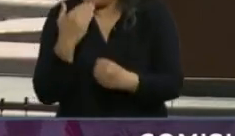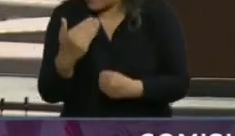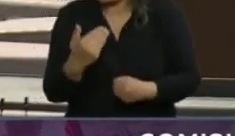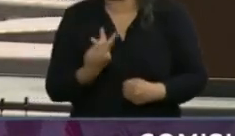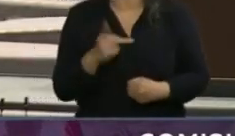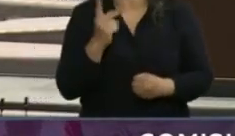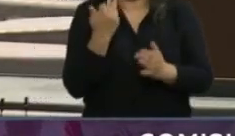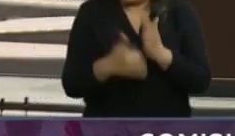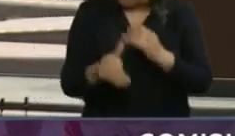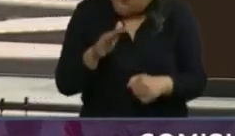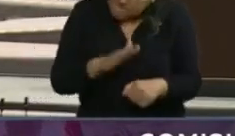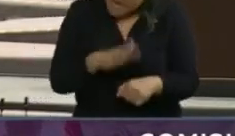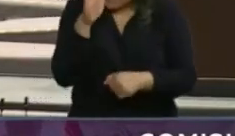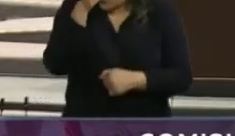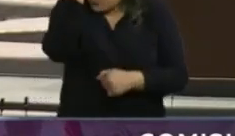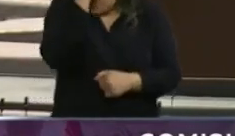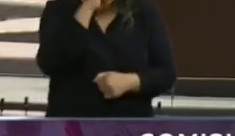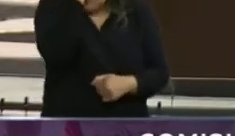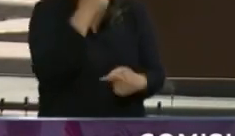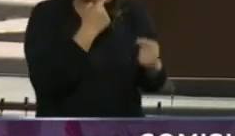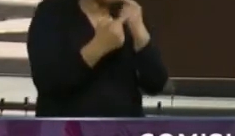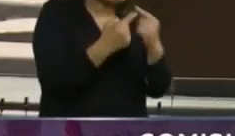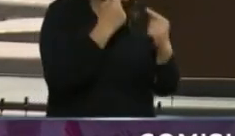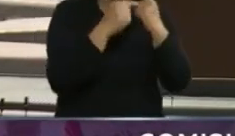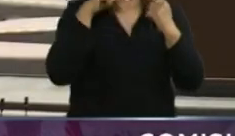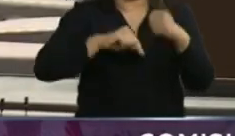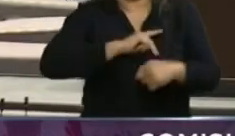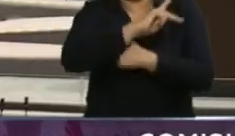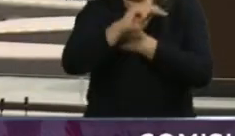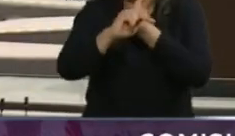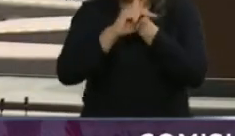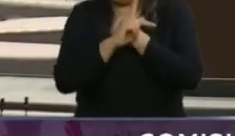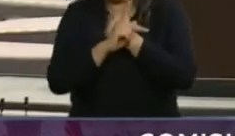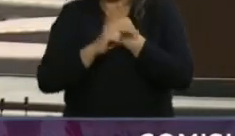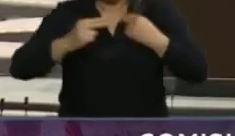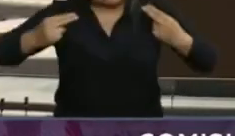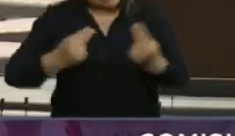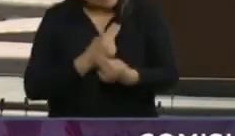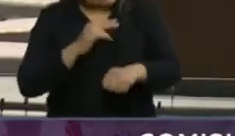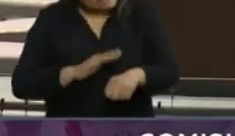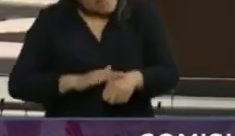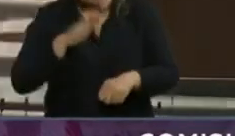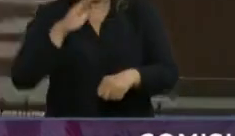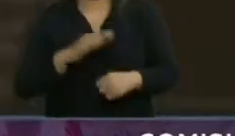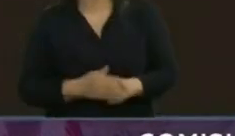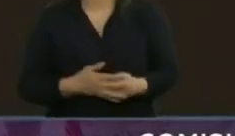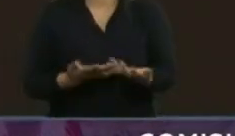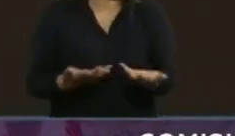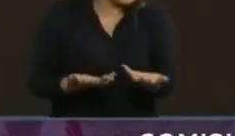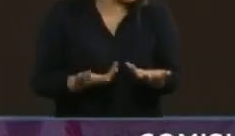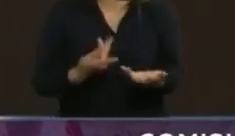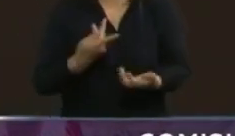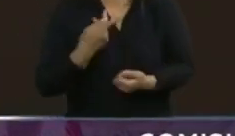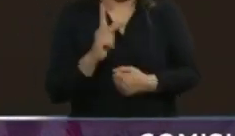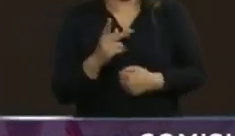falta más pactos en este país y reconocernos como distintos. Pero yo no